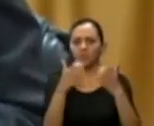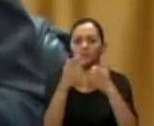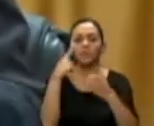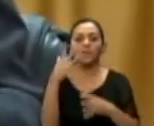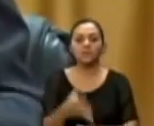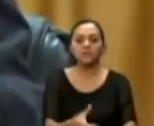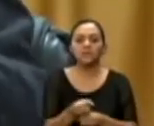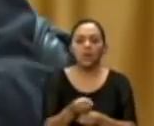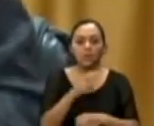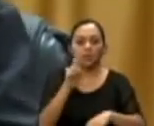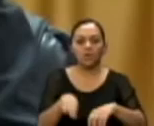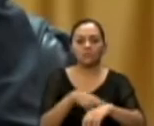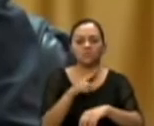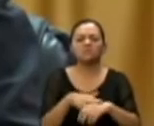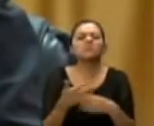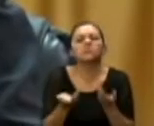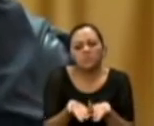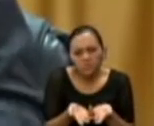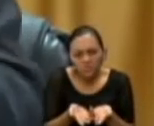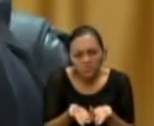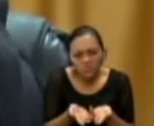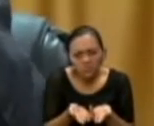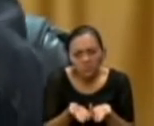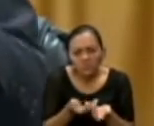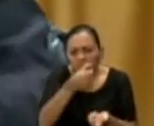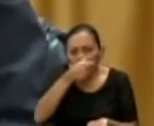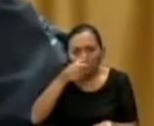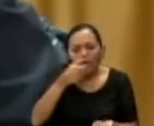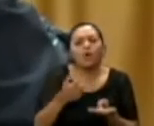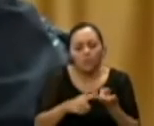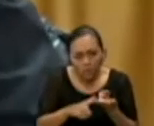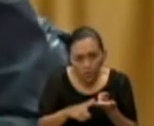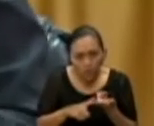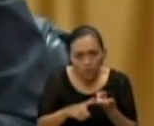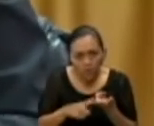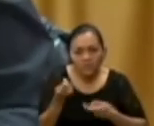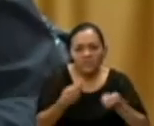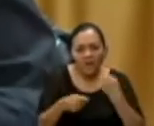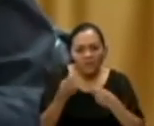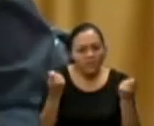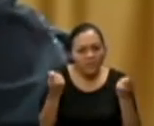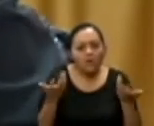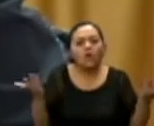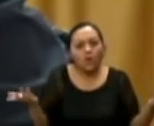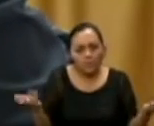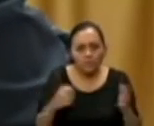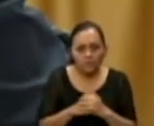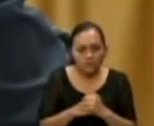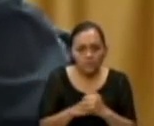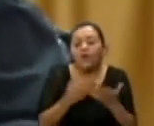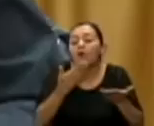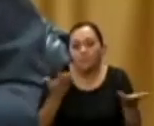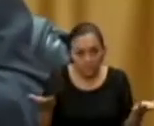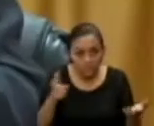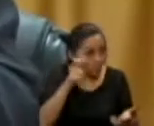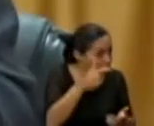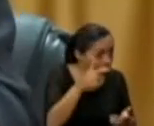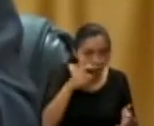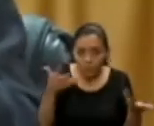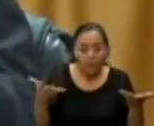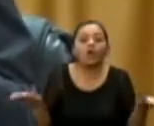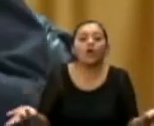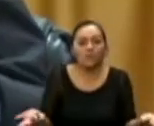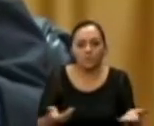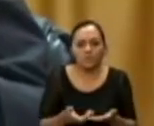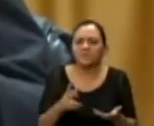como quiere luchar contra el narcotráfico como quiere luchar contra lavado como que luchar contra tantas cosas entonces están haciendo